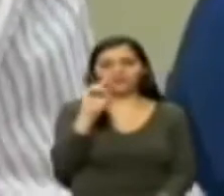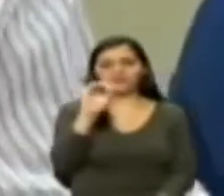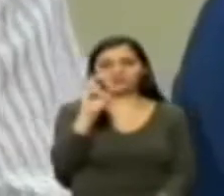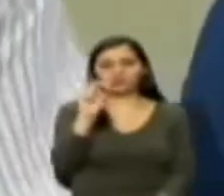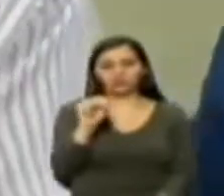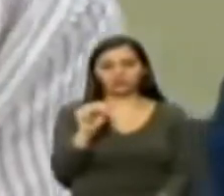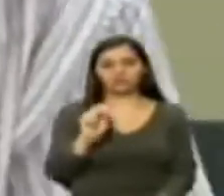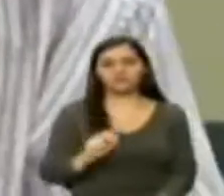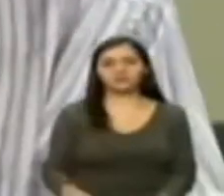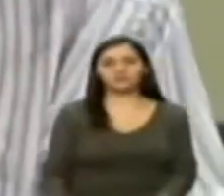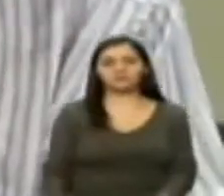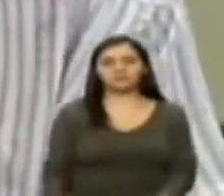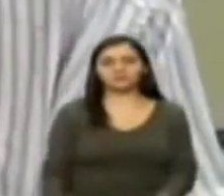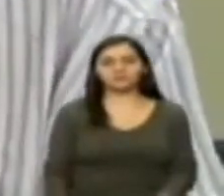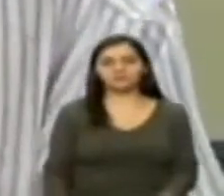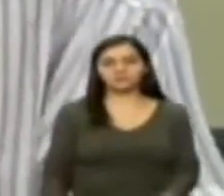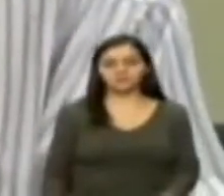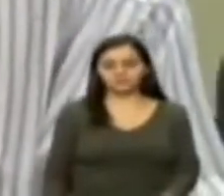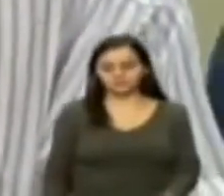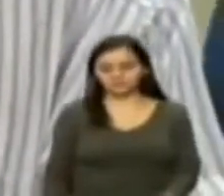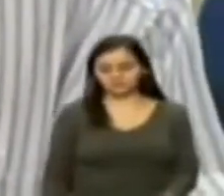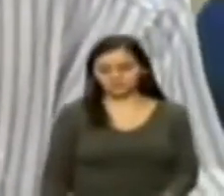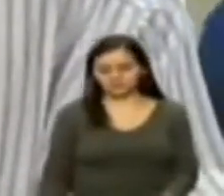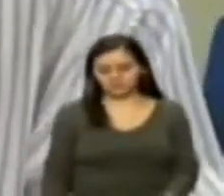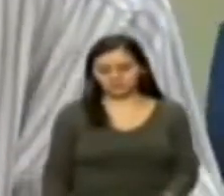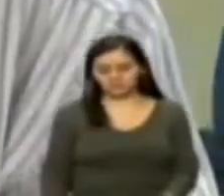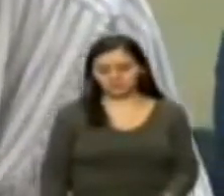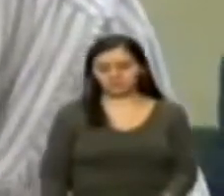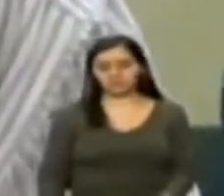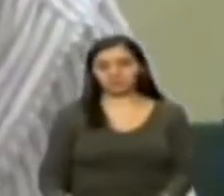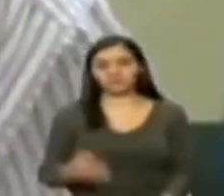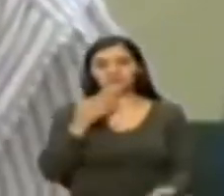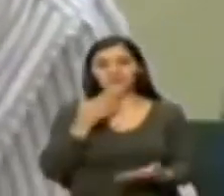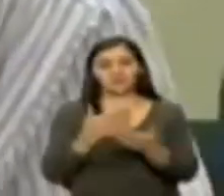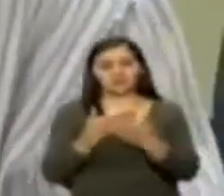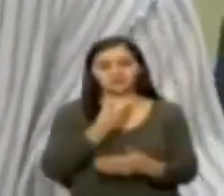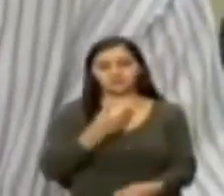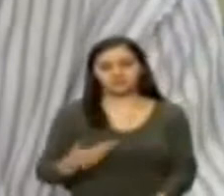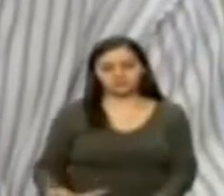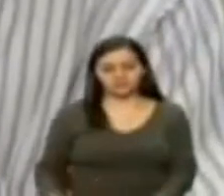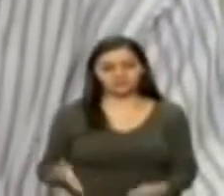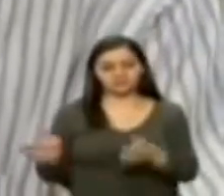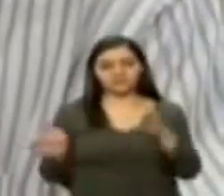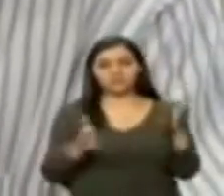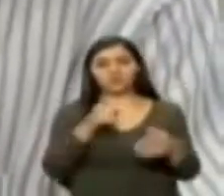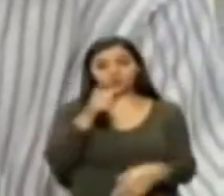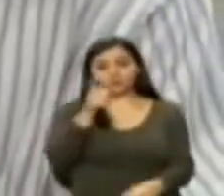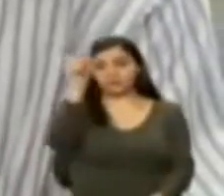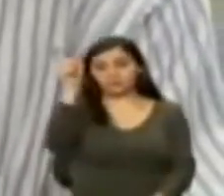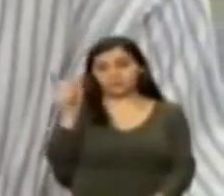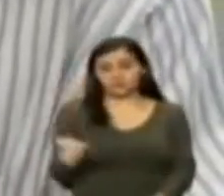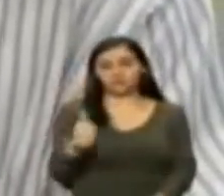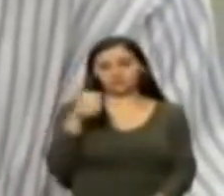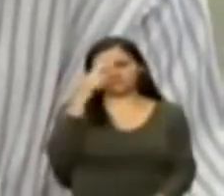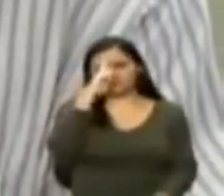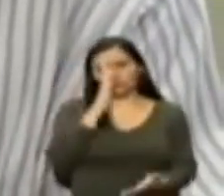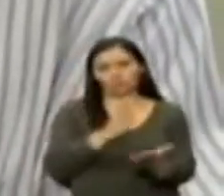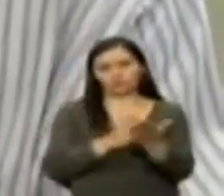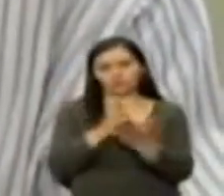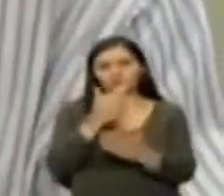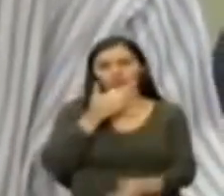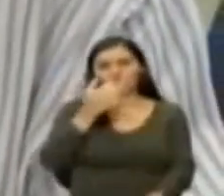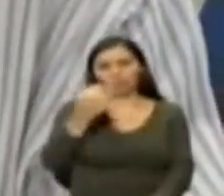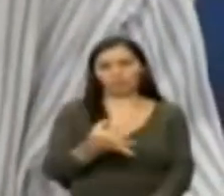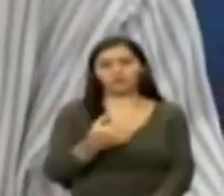presidente. Usted ha demostrado ser una persona que cumple sus promesas y de eso estamos nosotros siempre conscientes,